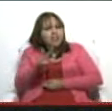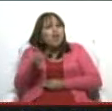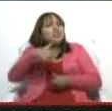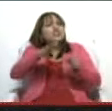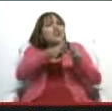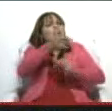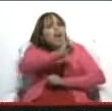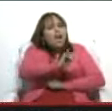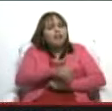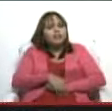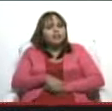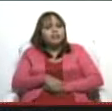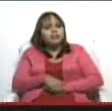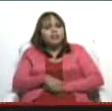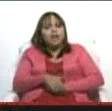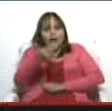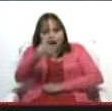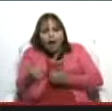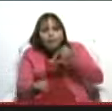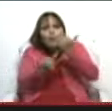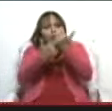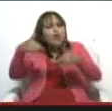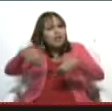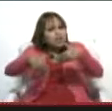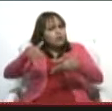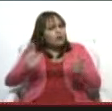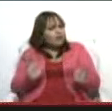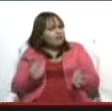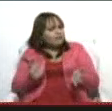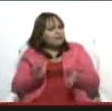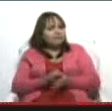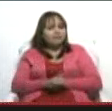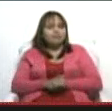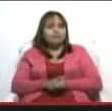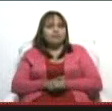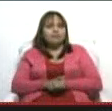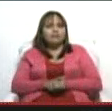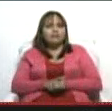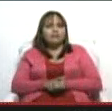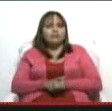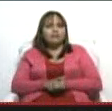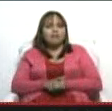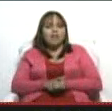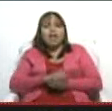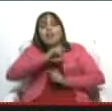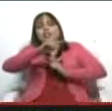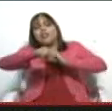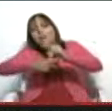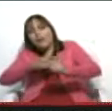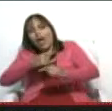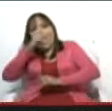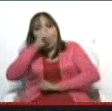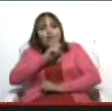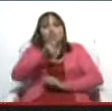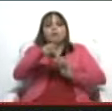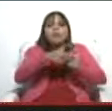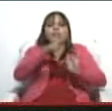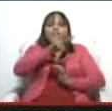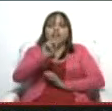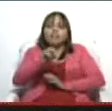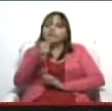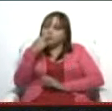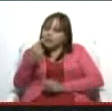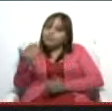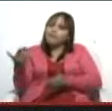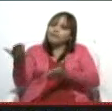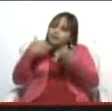parte del favor electoral están? En el año 20 les dijimos,